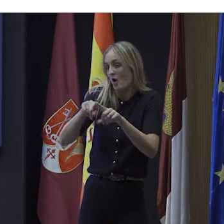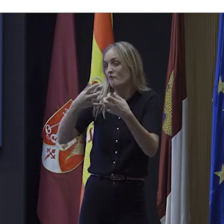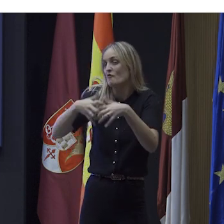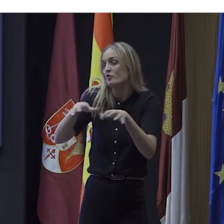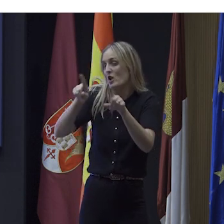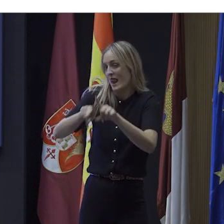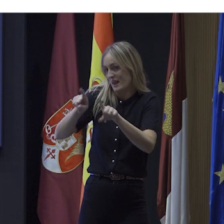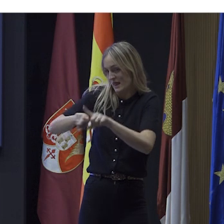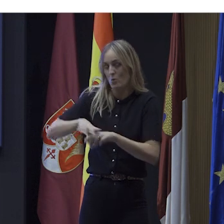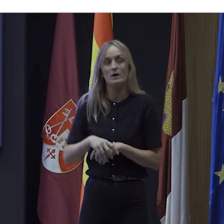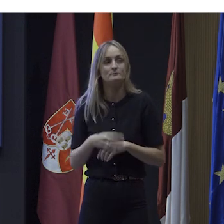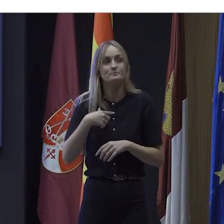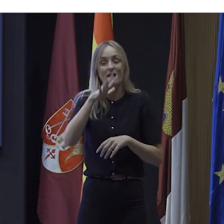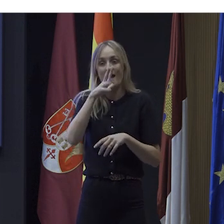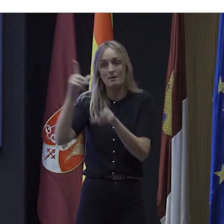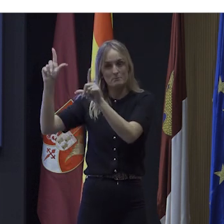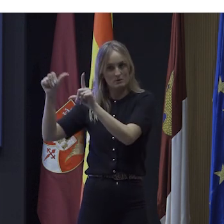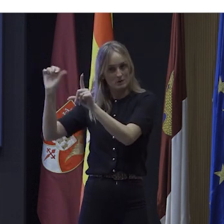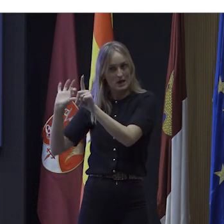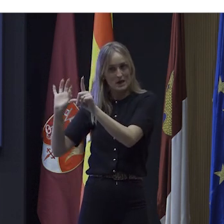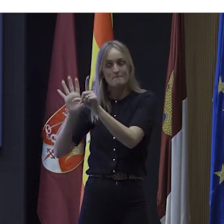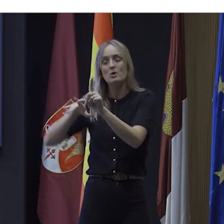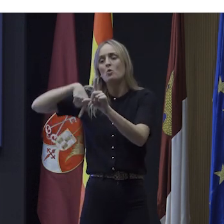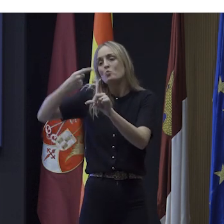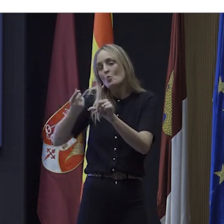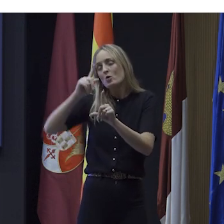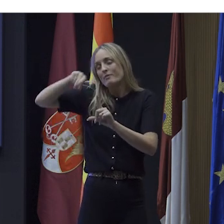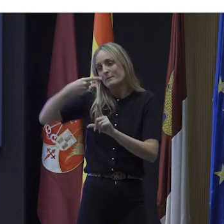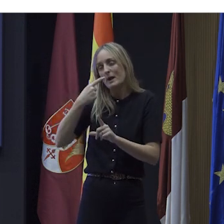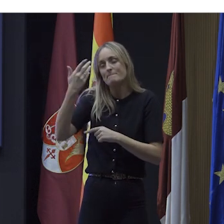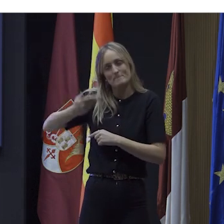cosa que ahora mismo la vamos a dejar aquí, pero vamos a ver lo importante que resulta después.